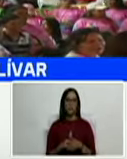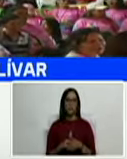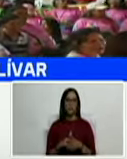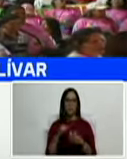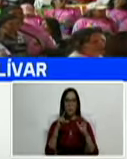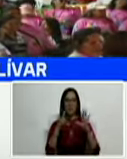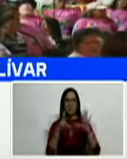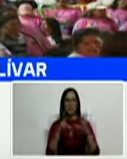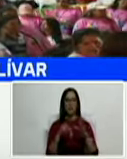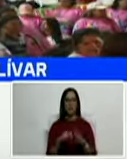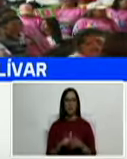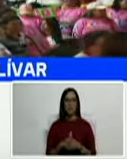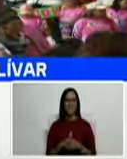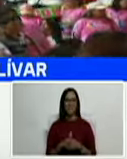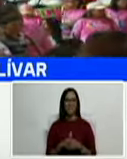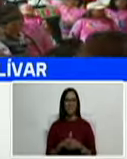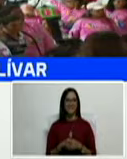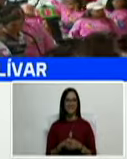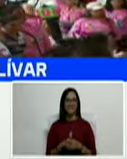7.